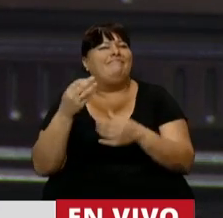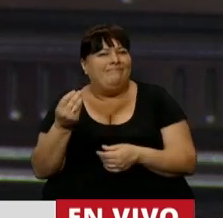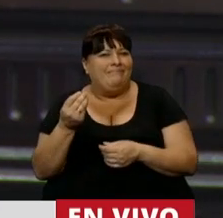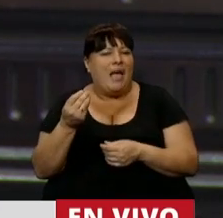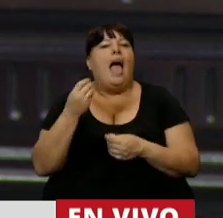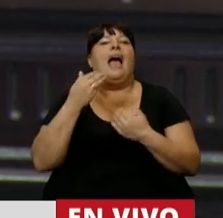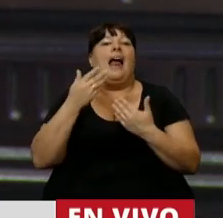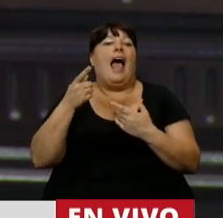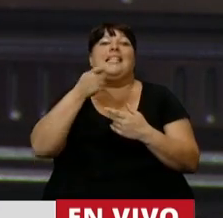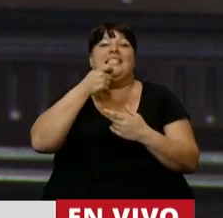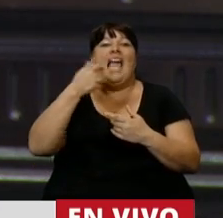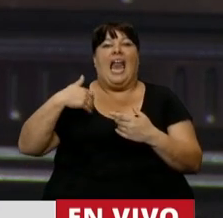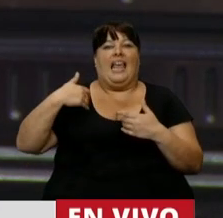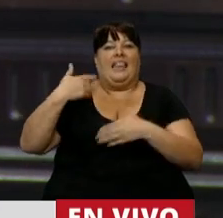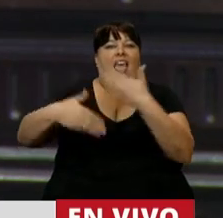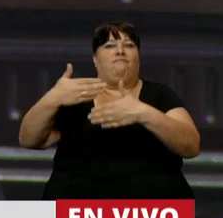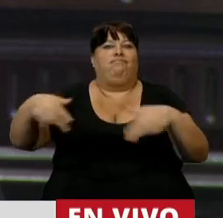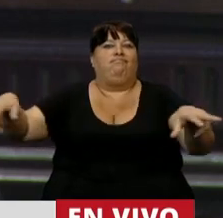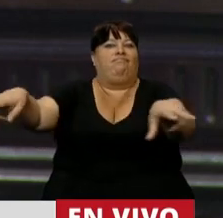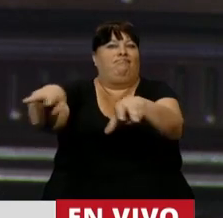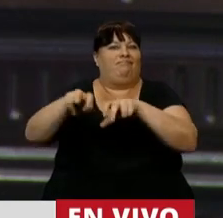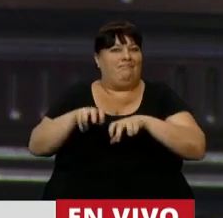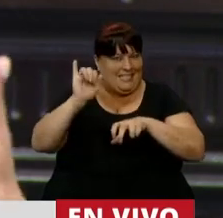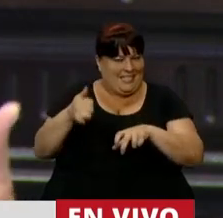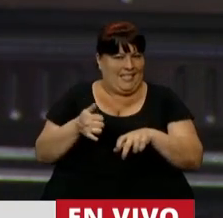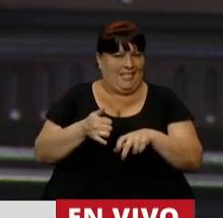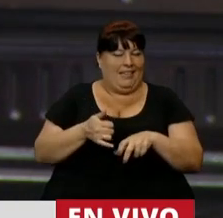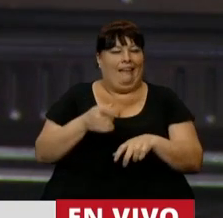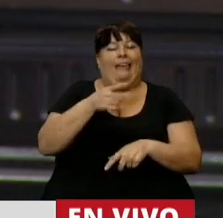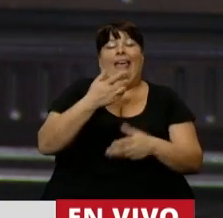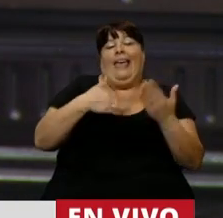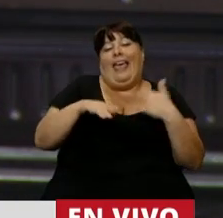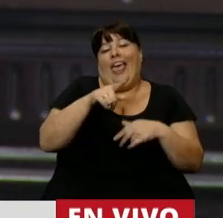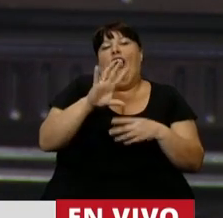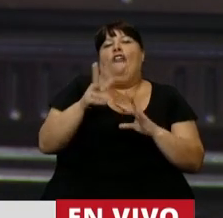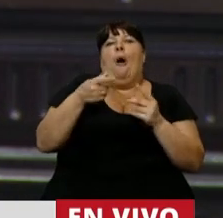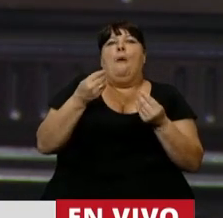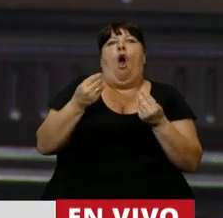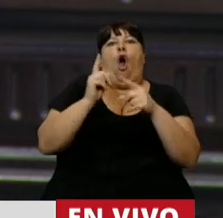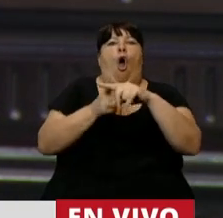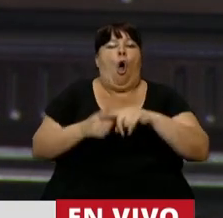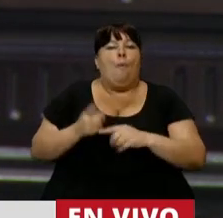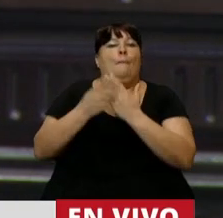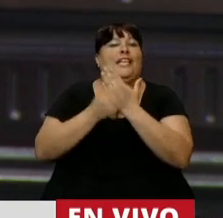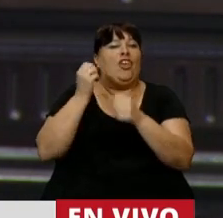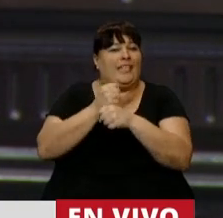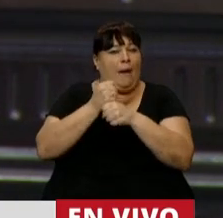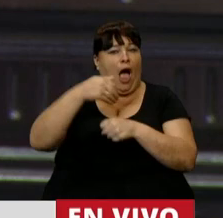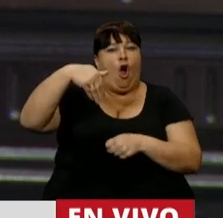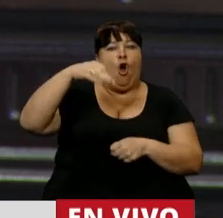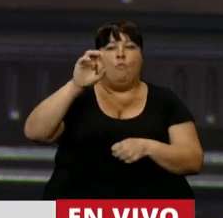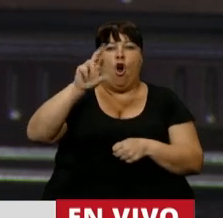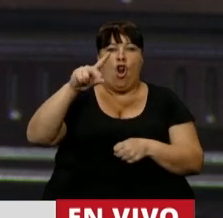al crecimiento y a la recaudación económica. Y para justificar esta fórmula, el ministro de Trabajo